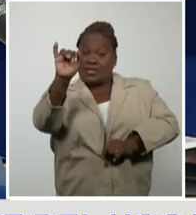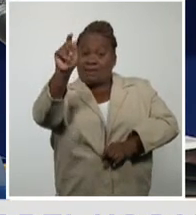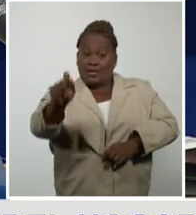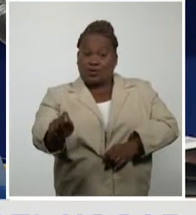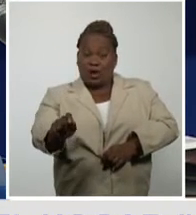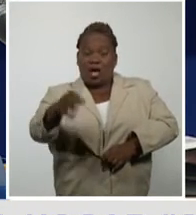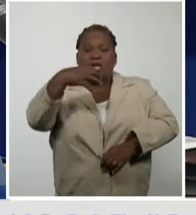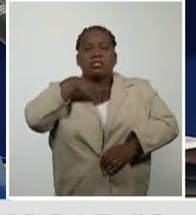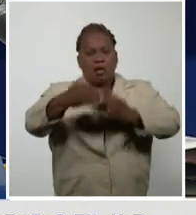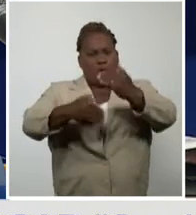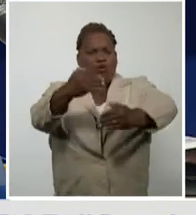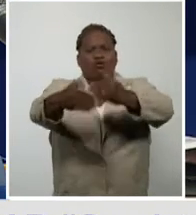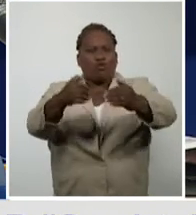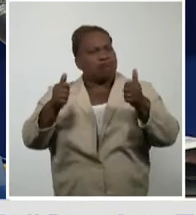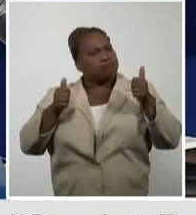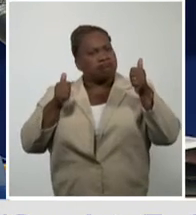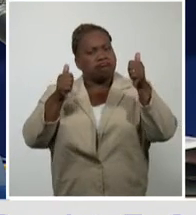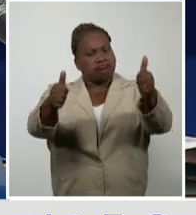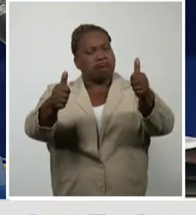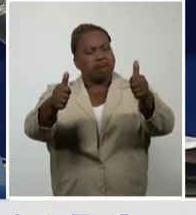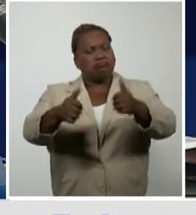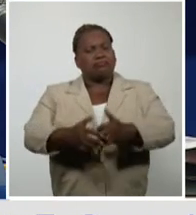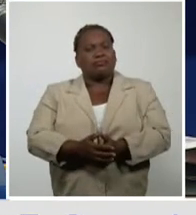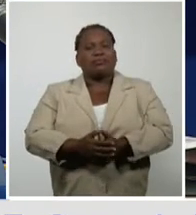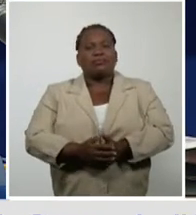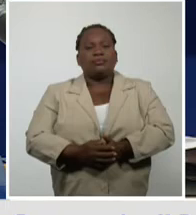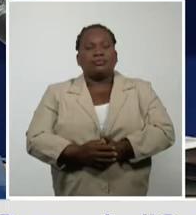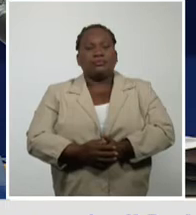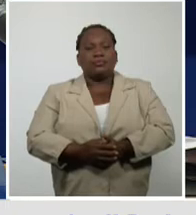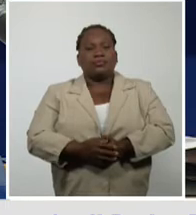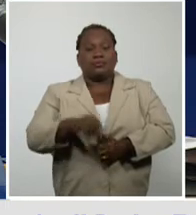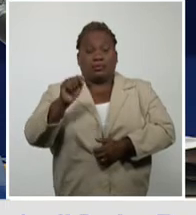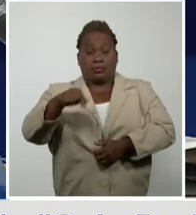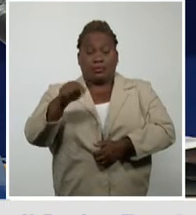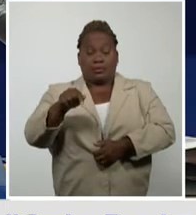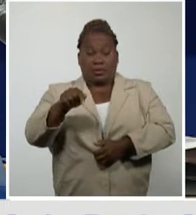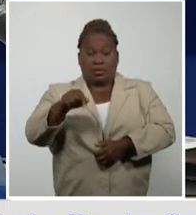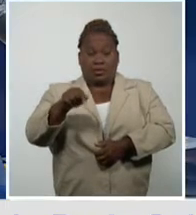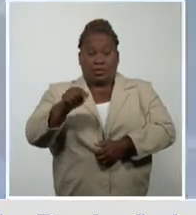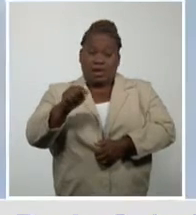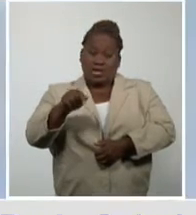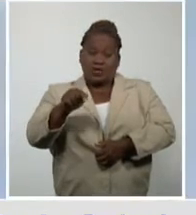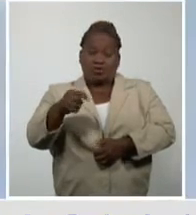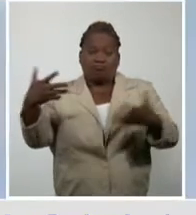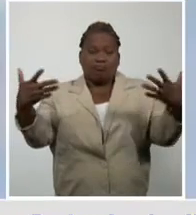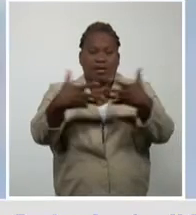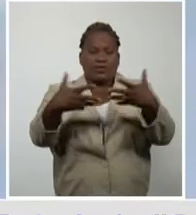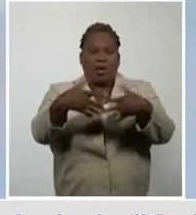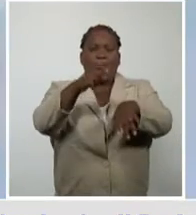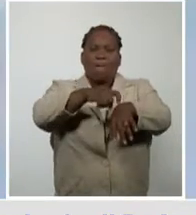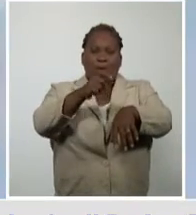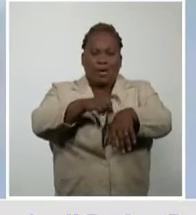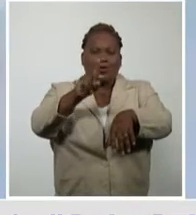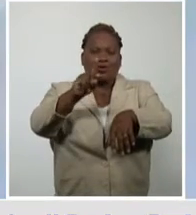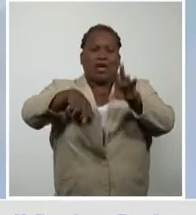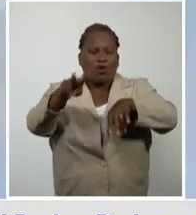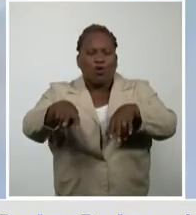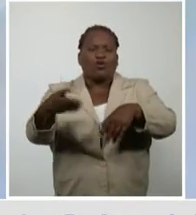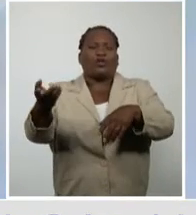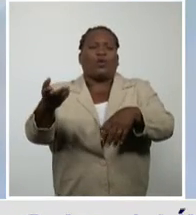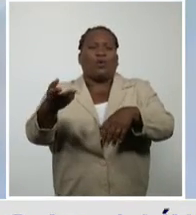una evolución clínica estable. En esto incide el momento en que se diagnostica, en